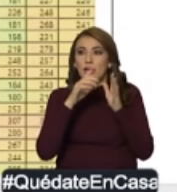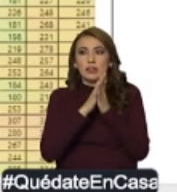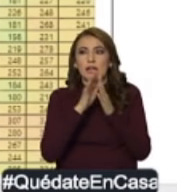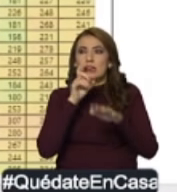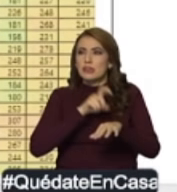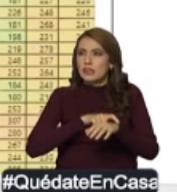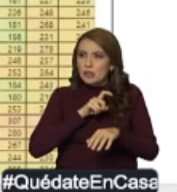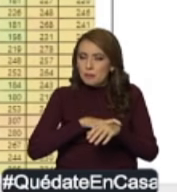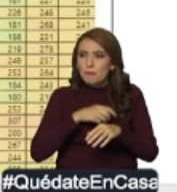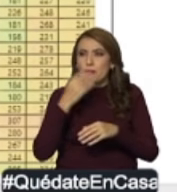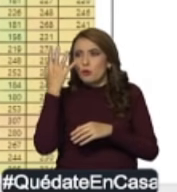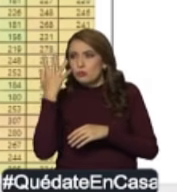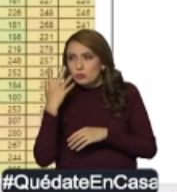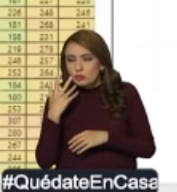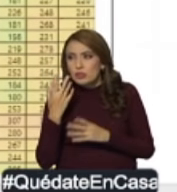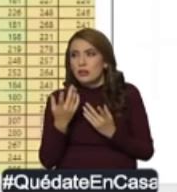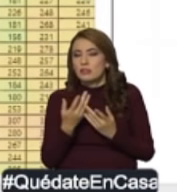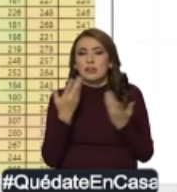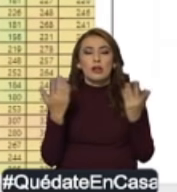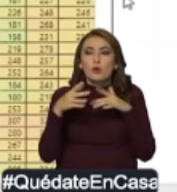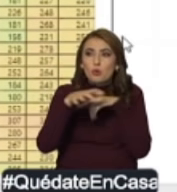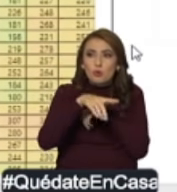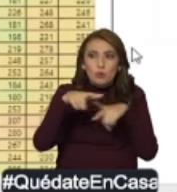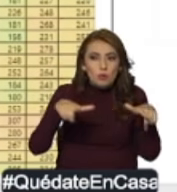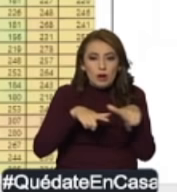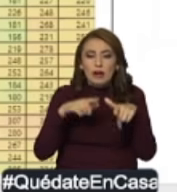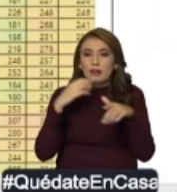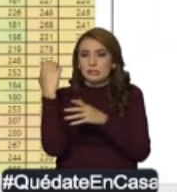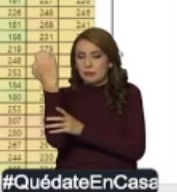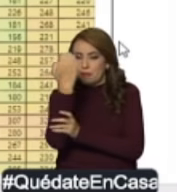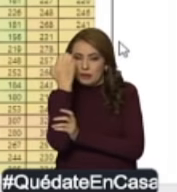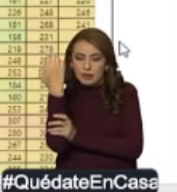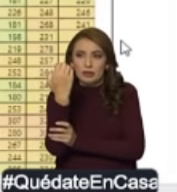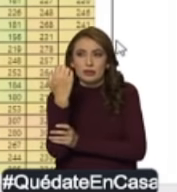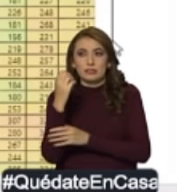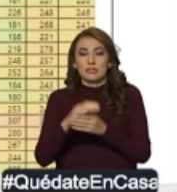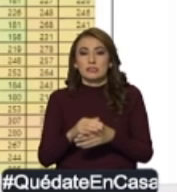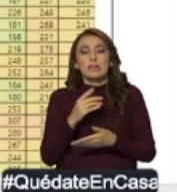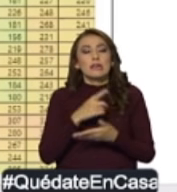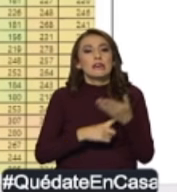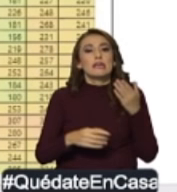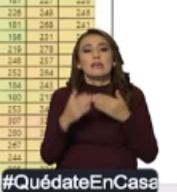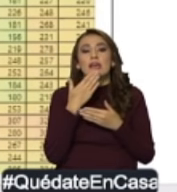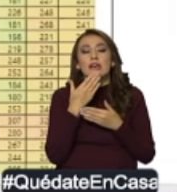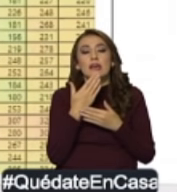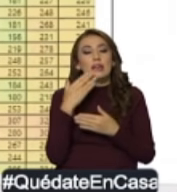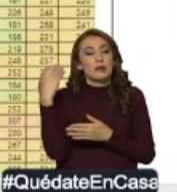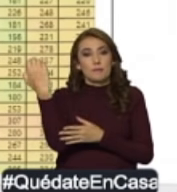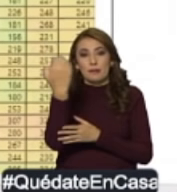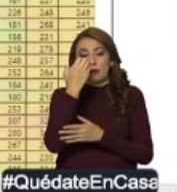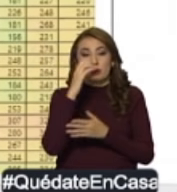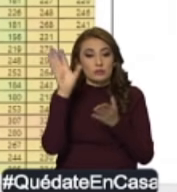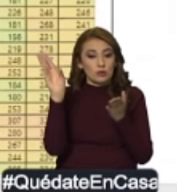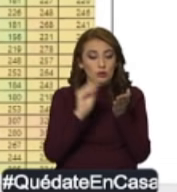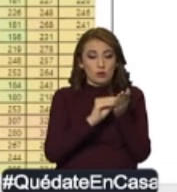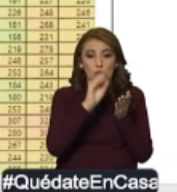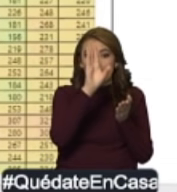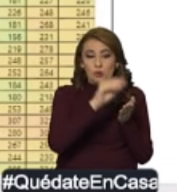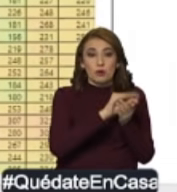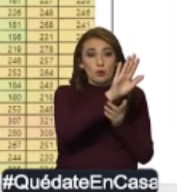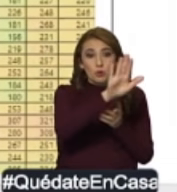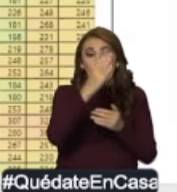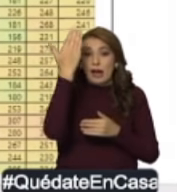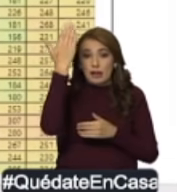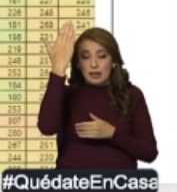las horas, los días, igualmente las emergencias por subtipo. Toda esta información estará a consideración de los